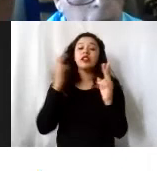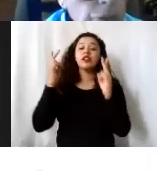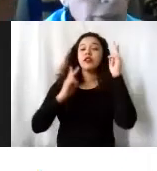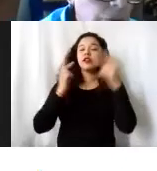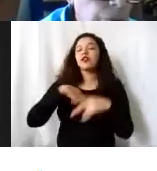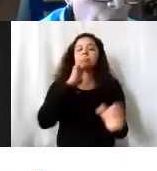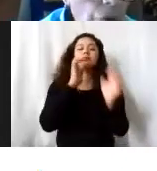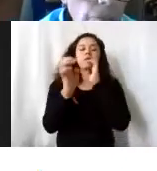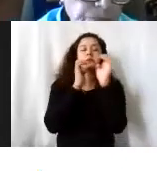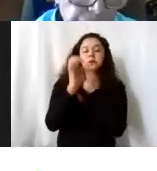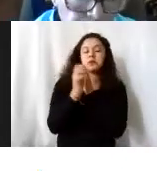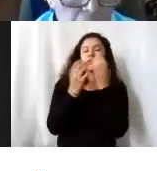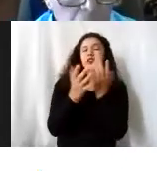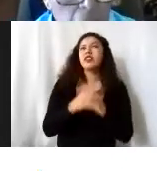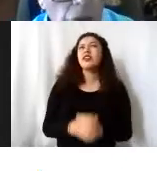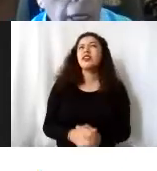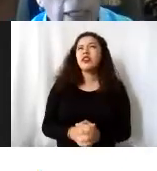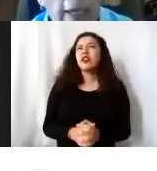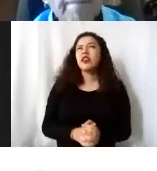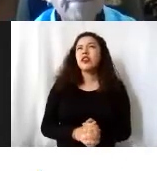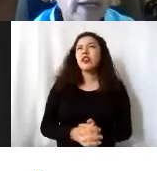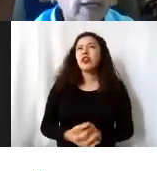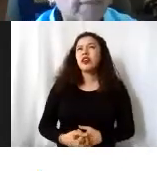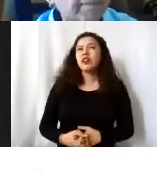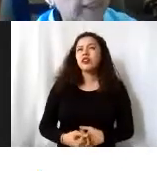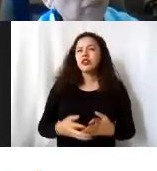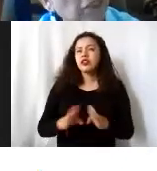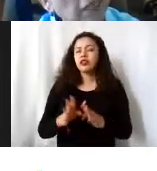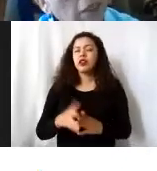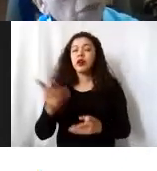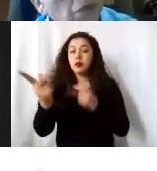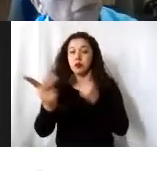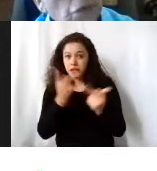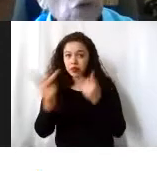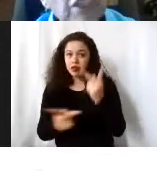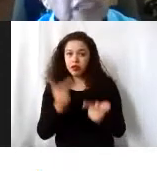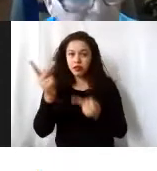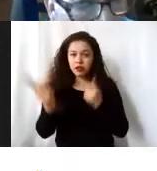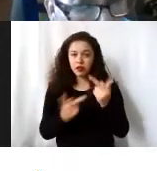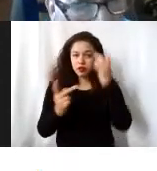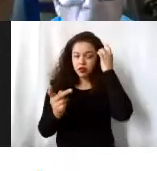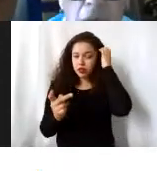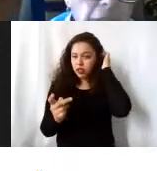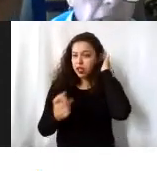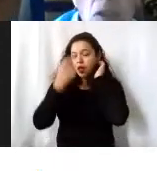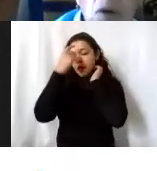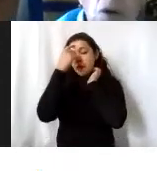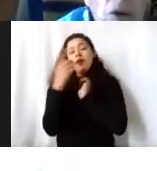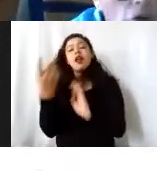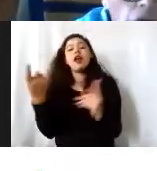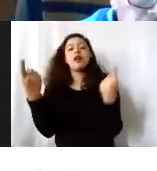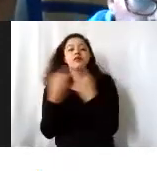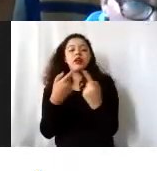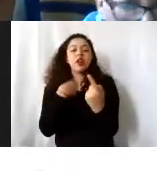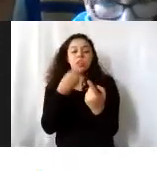entrevista, pues es un poco interrogar para verificar o contrastar lo que me dijo